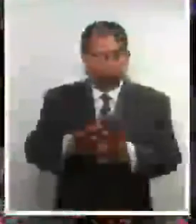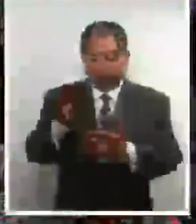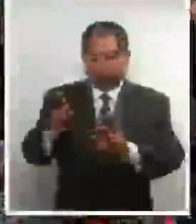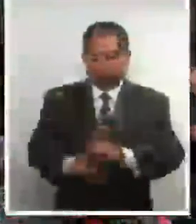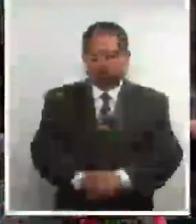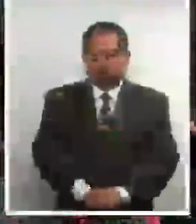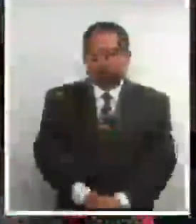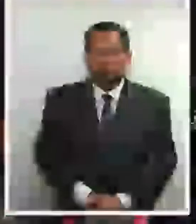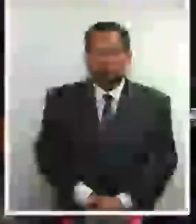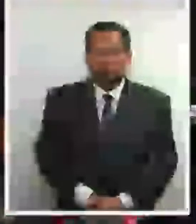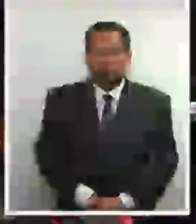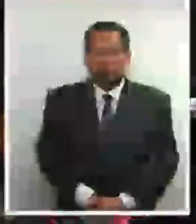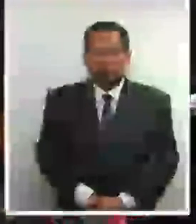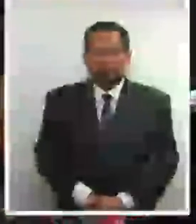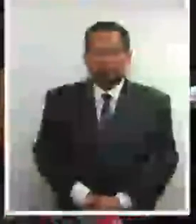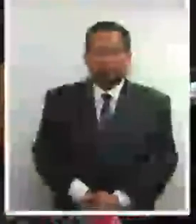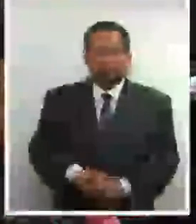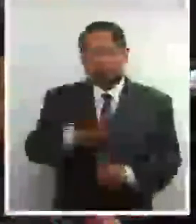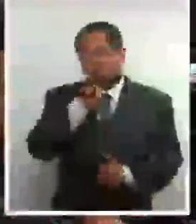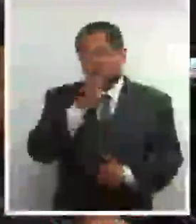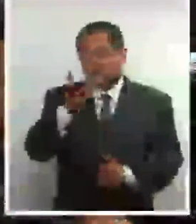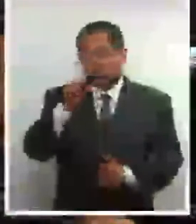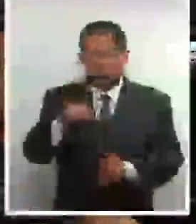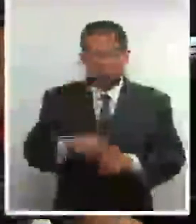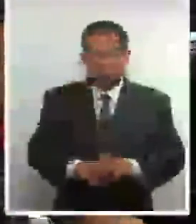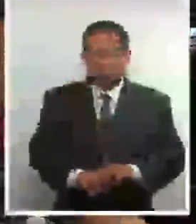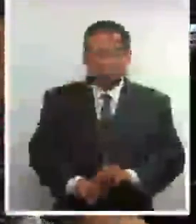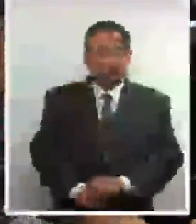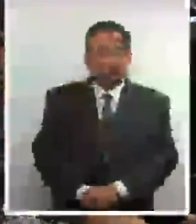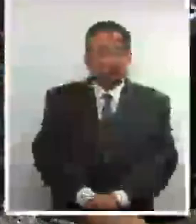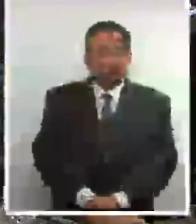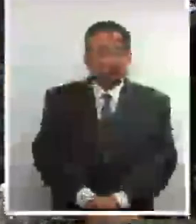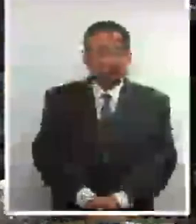Gracias. Quienes estén por la negativa,